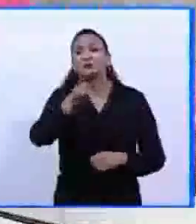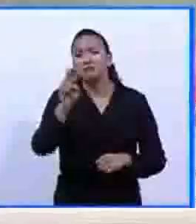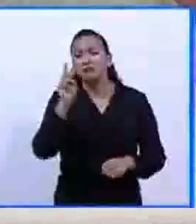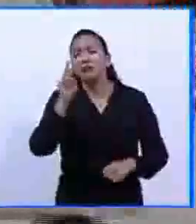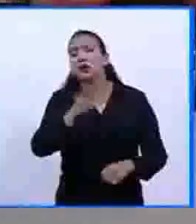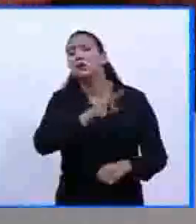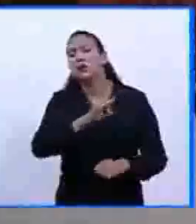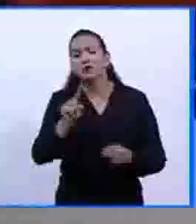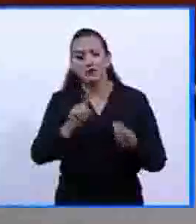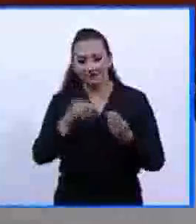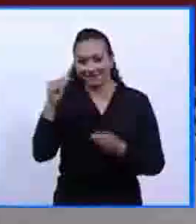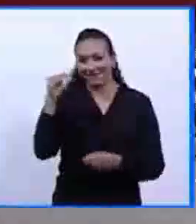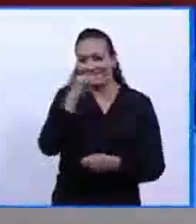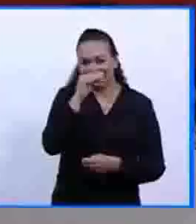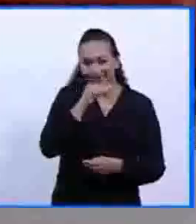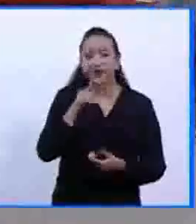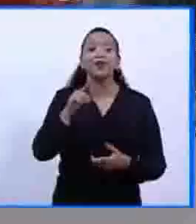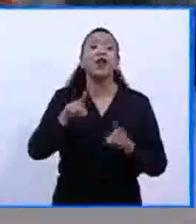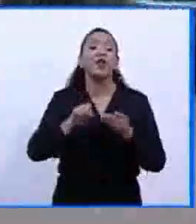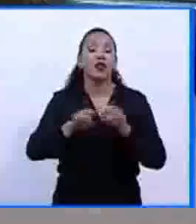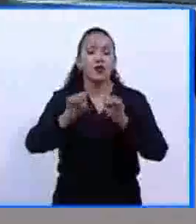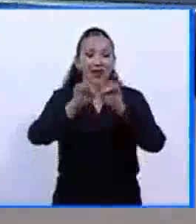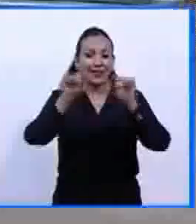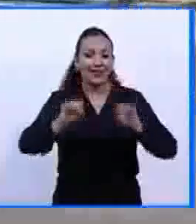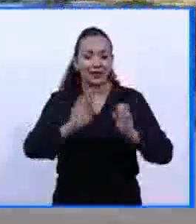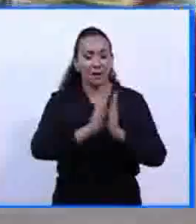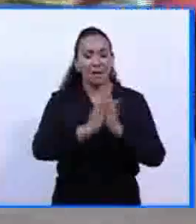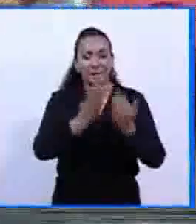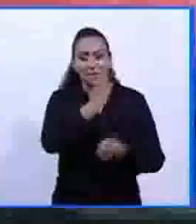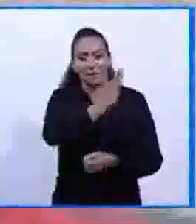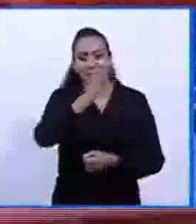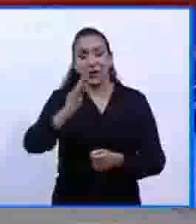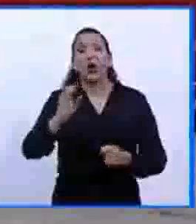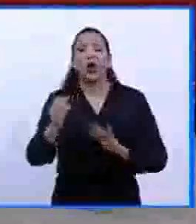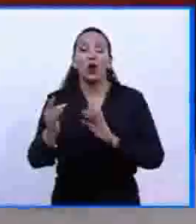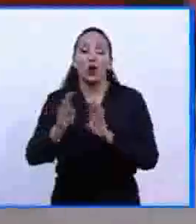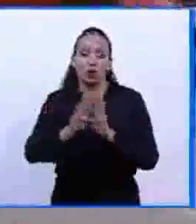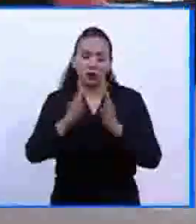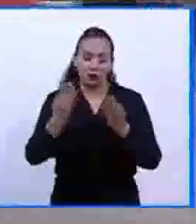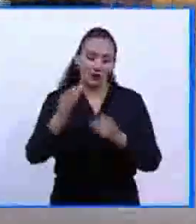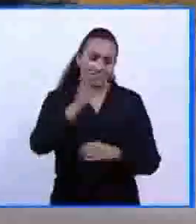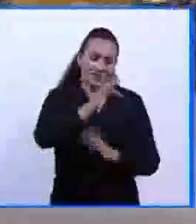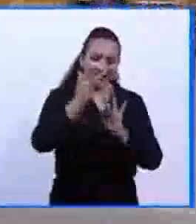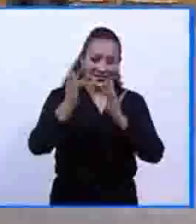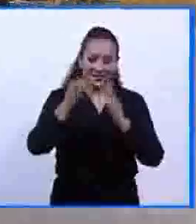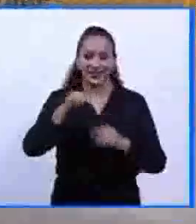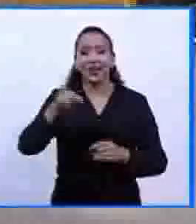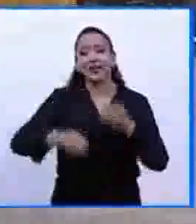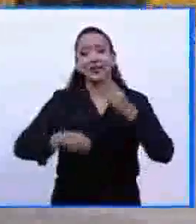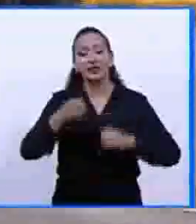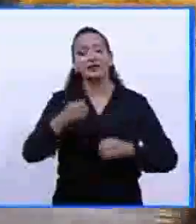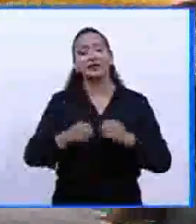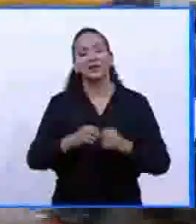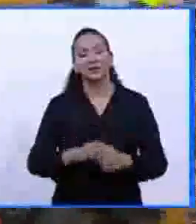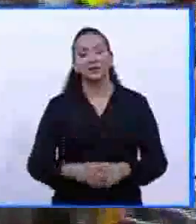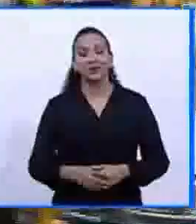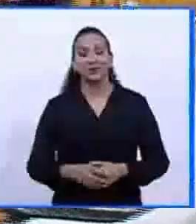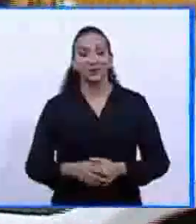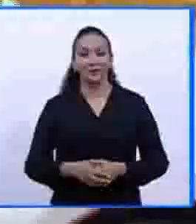de manera gratuita en el sistema bibliotecario y en la red de bibliotecas del Poder Judicial de la